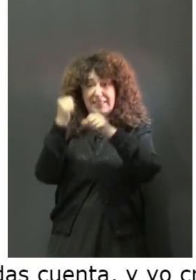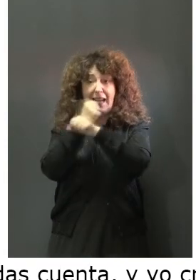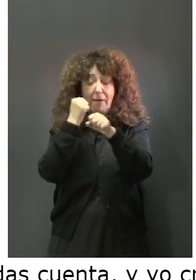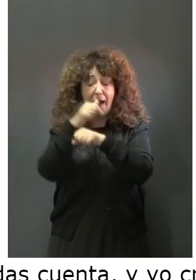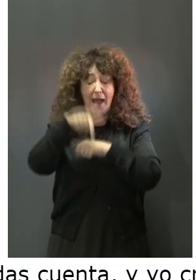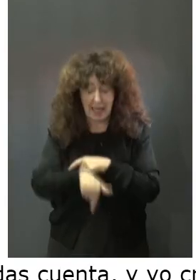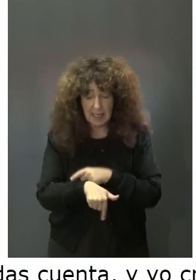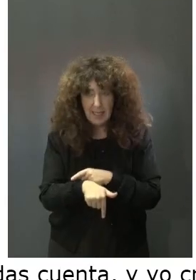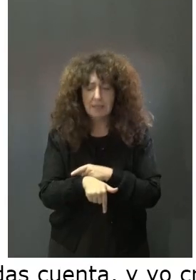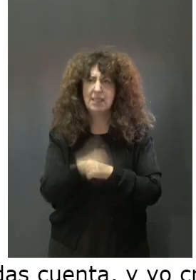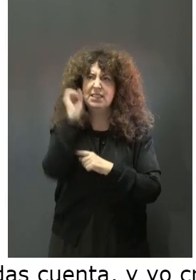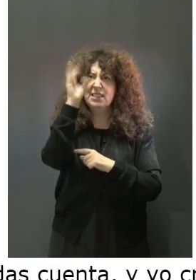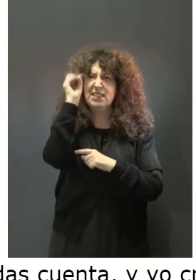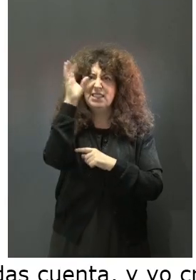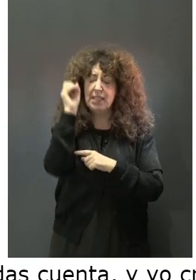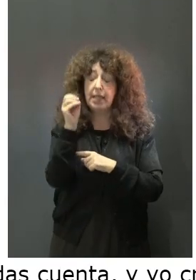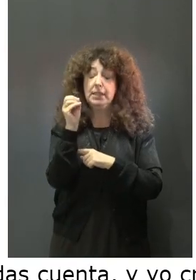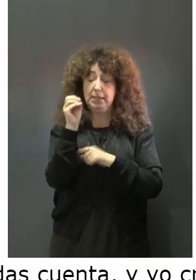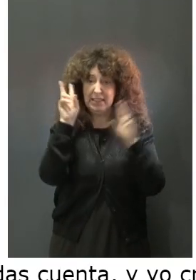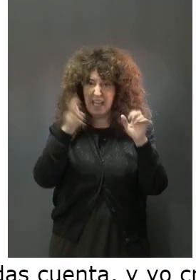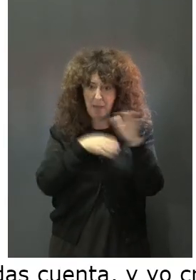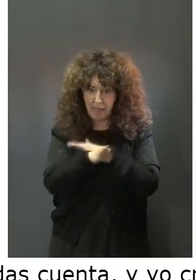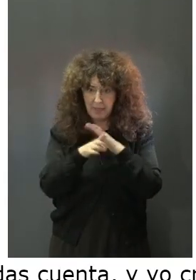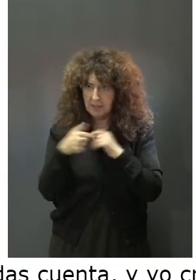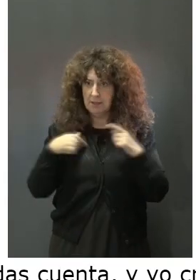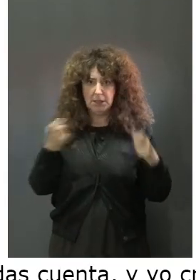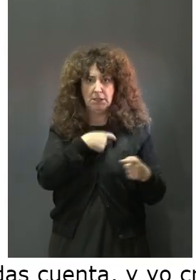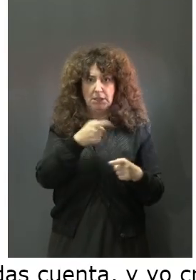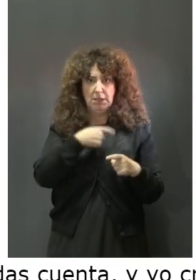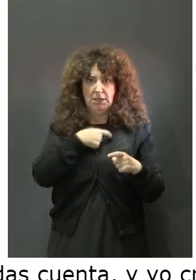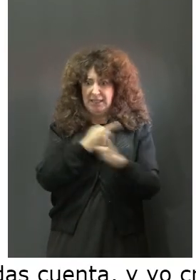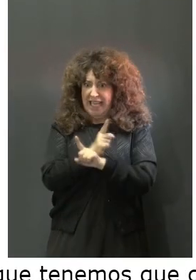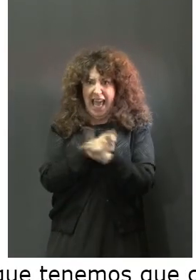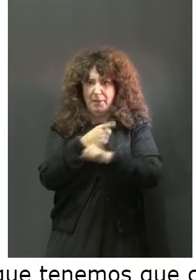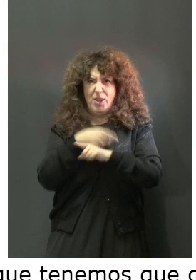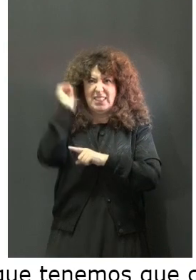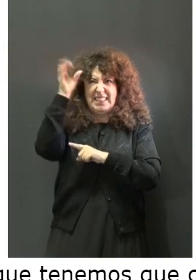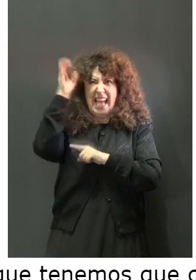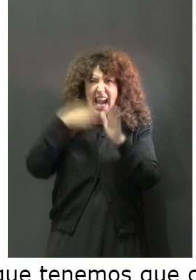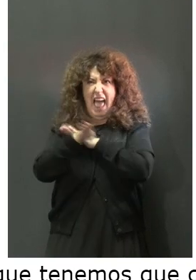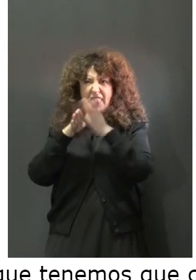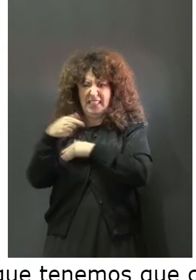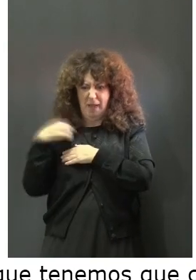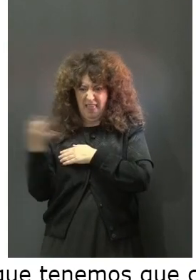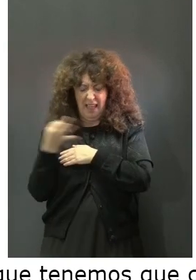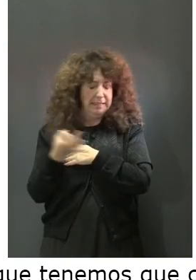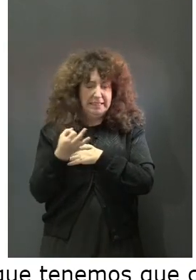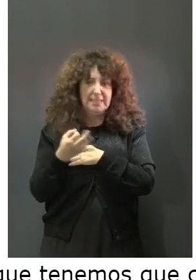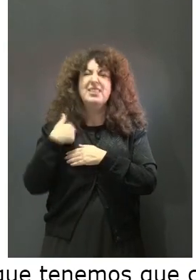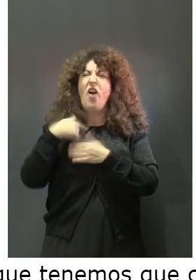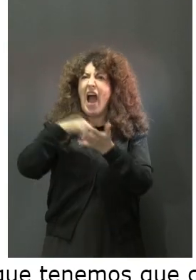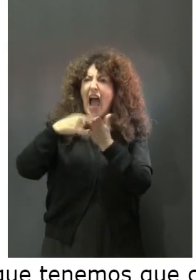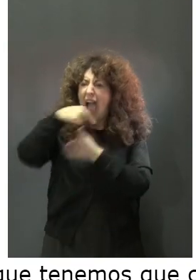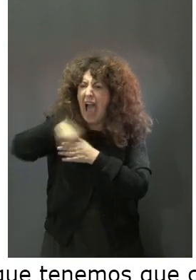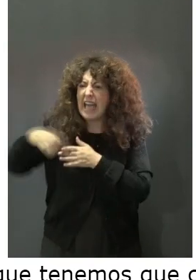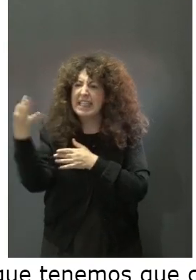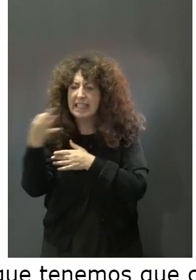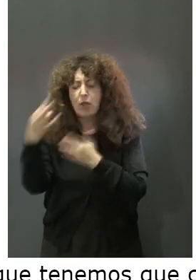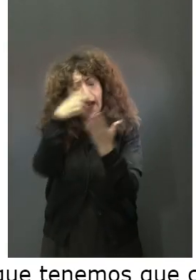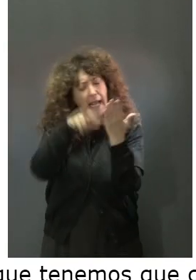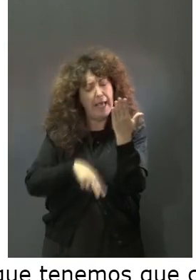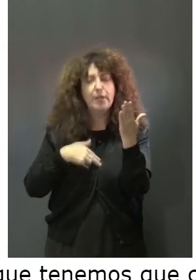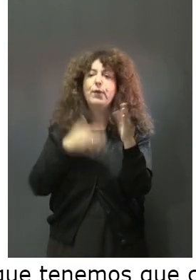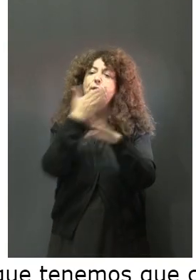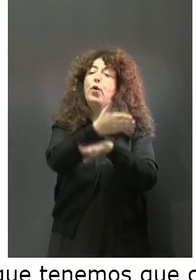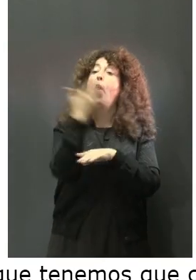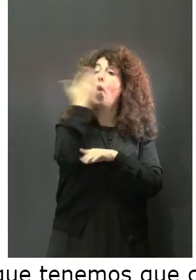dije, ostras, tienes que dar una charla de accesibilidad, yo estaba más nervioso que la puñeta. Y entonces me leí digo, ¿qué es un arquitecto, no? Y me fui al colegio